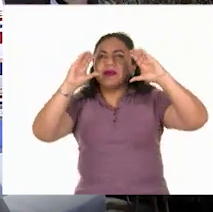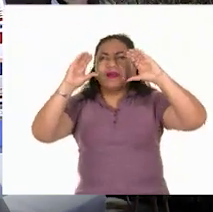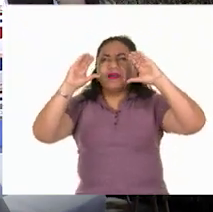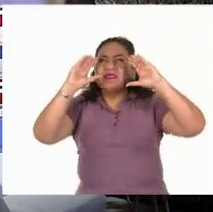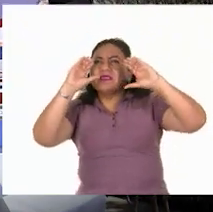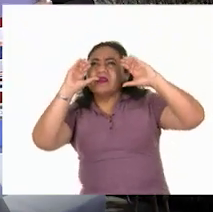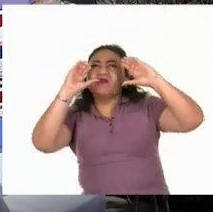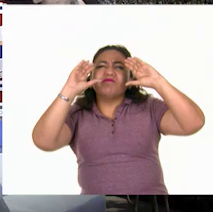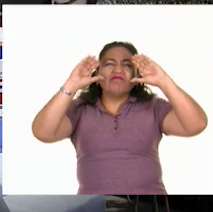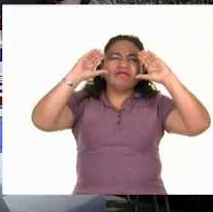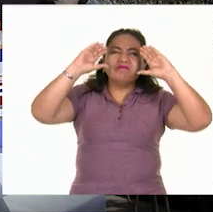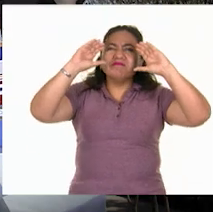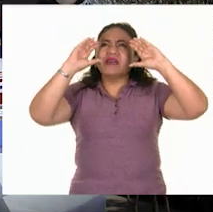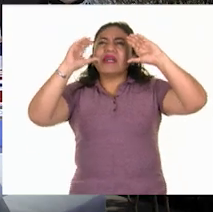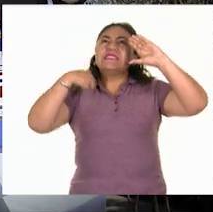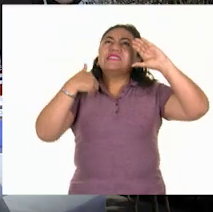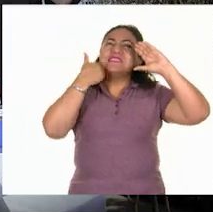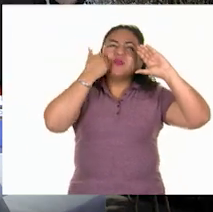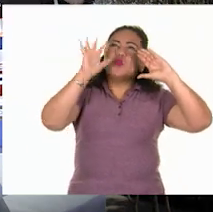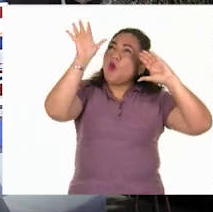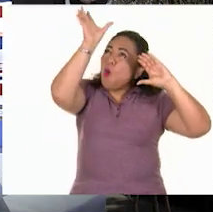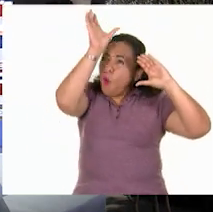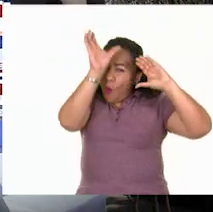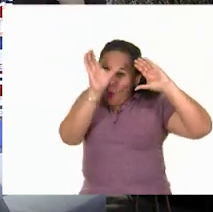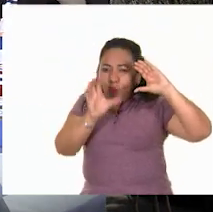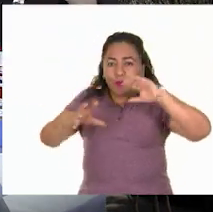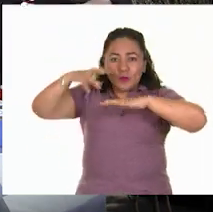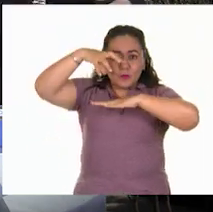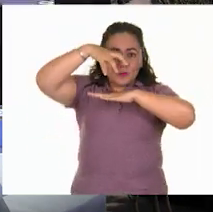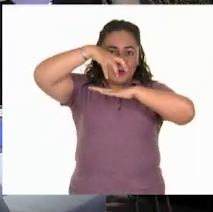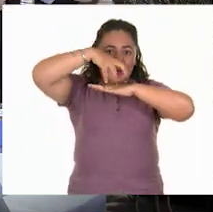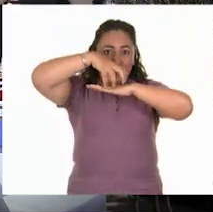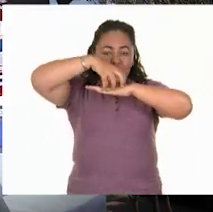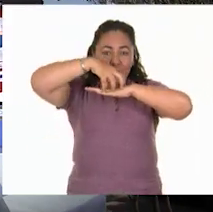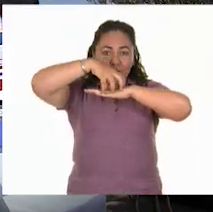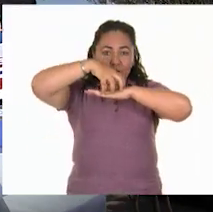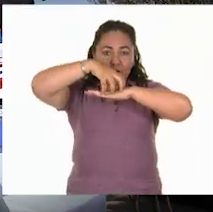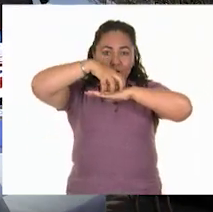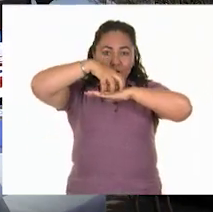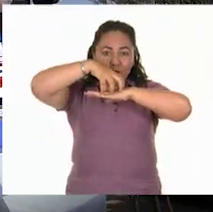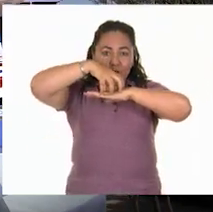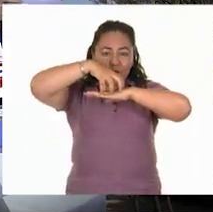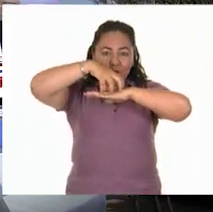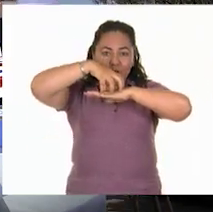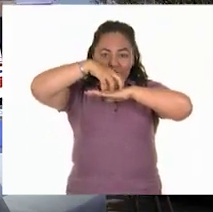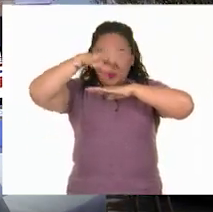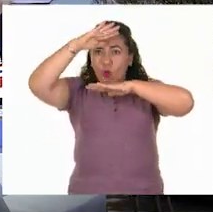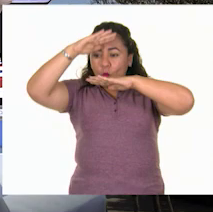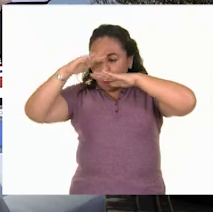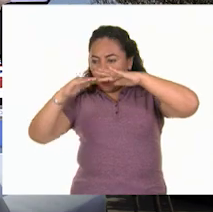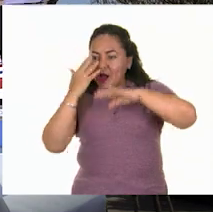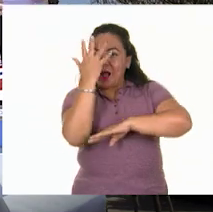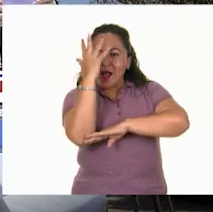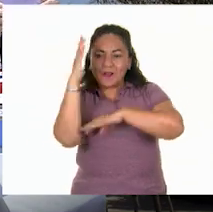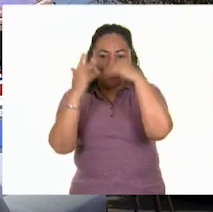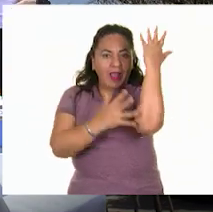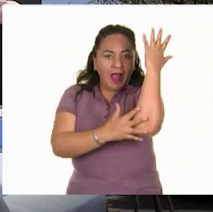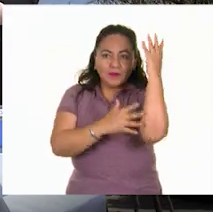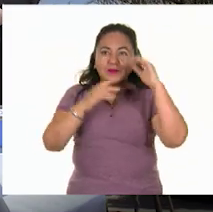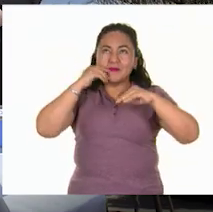si... yo quiero que se vea todo. La cúpula, desde abajo los arbolitos,